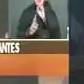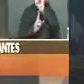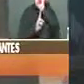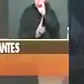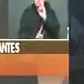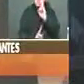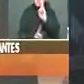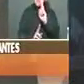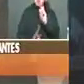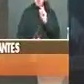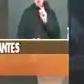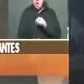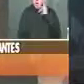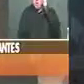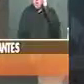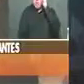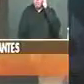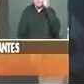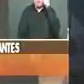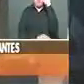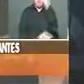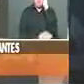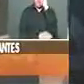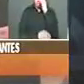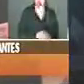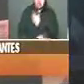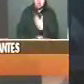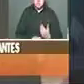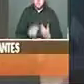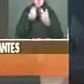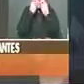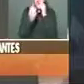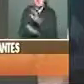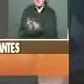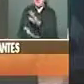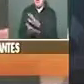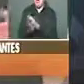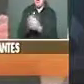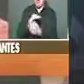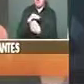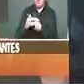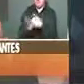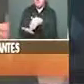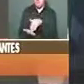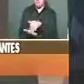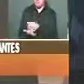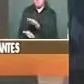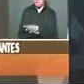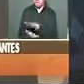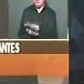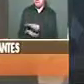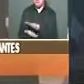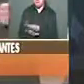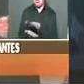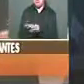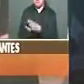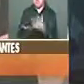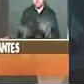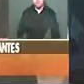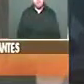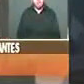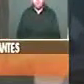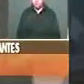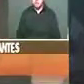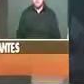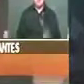respeto. Aquí el gobierno colombiano de Juan Manuel Santos los está dejando penetrar y les está facilitando absolutamente todo. Por eso los